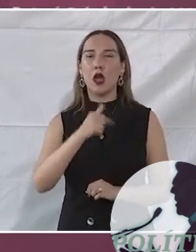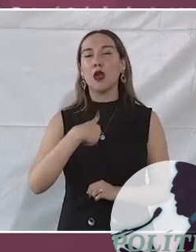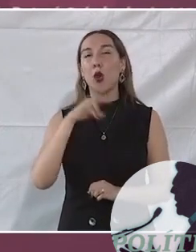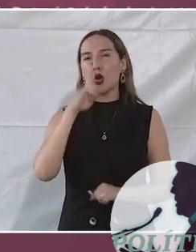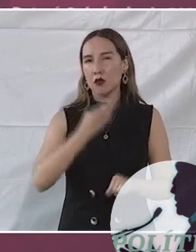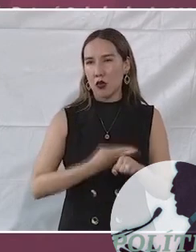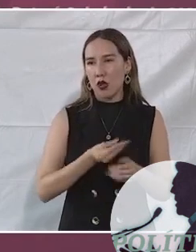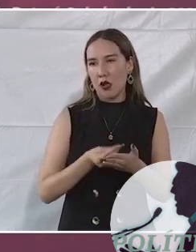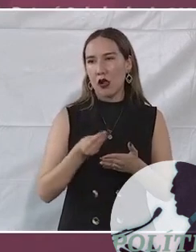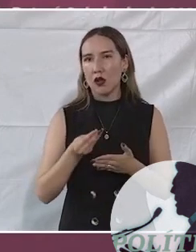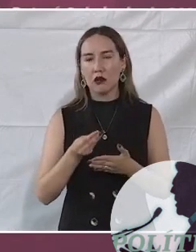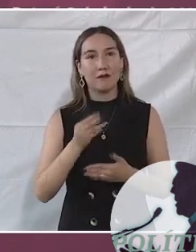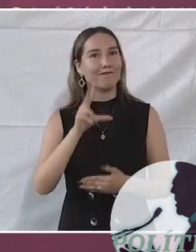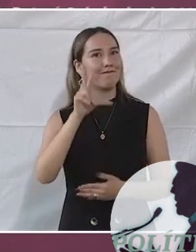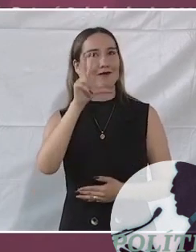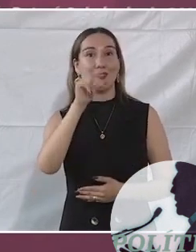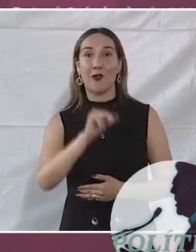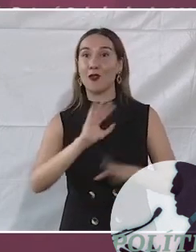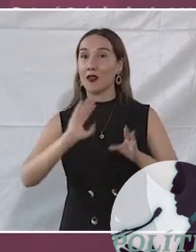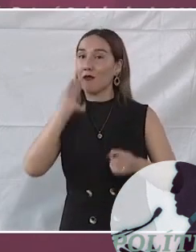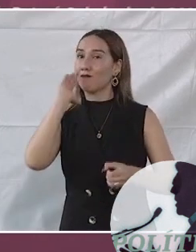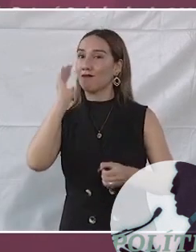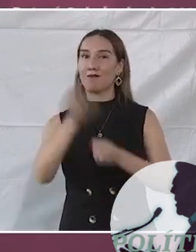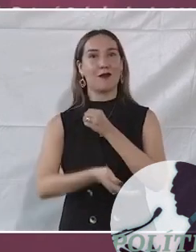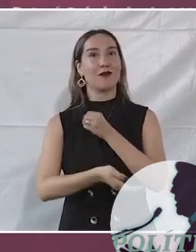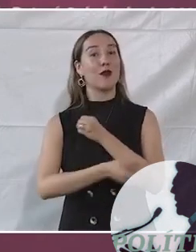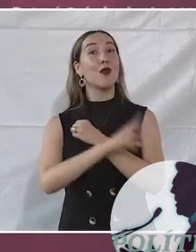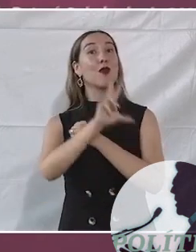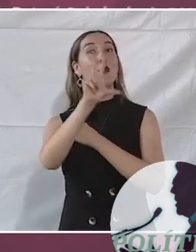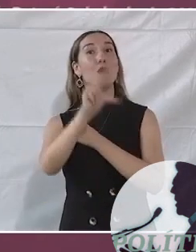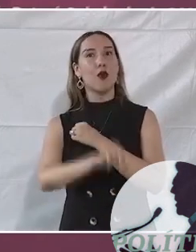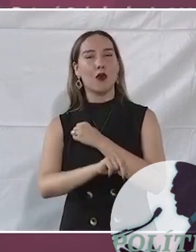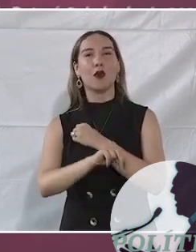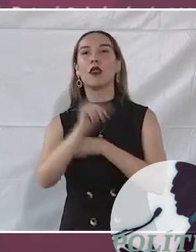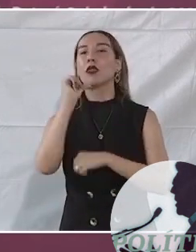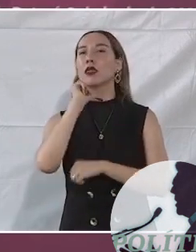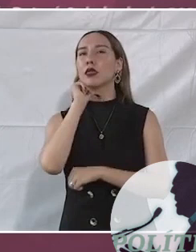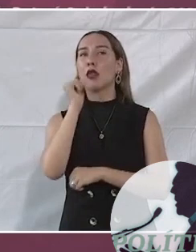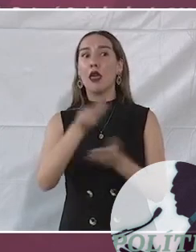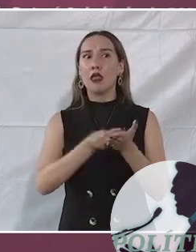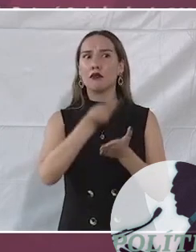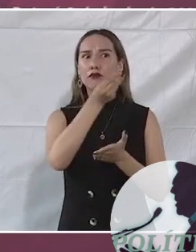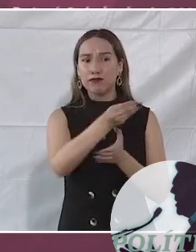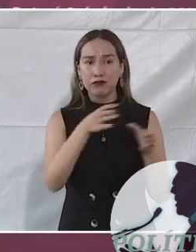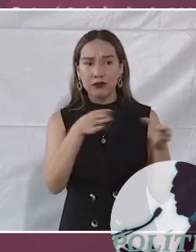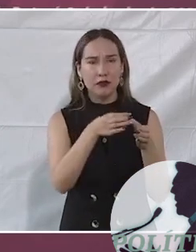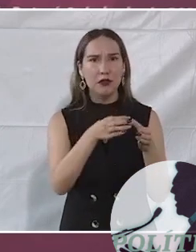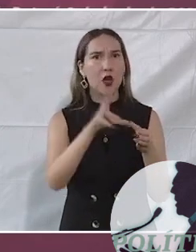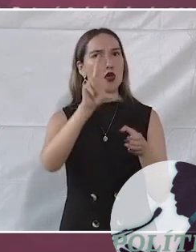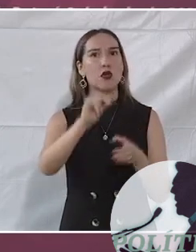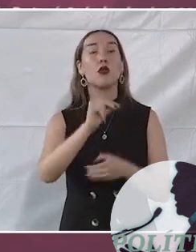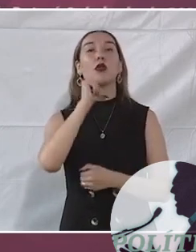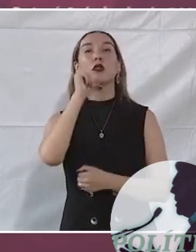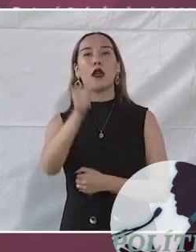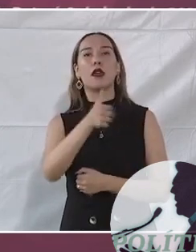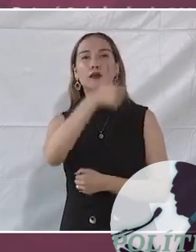ya se acabó. No se va a entregar nada a las organizaciones, es directo, porque